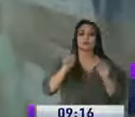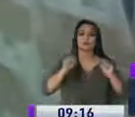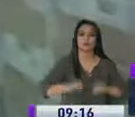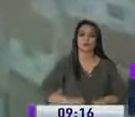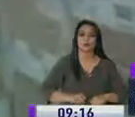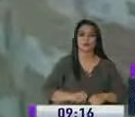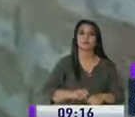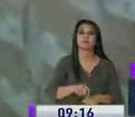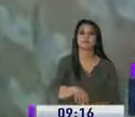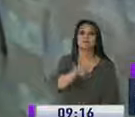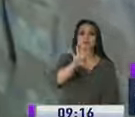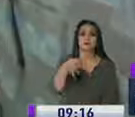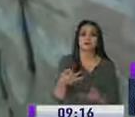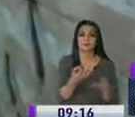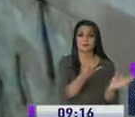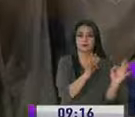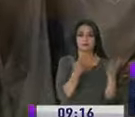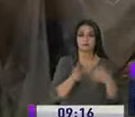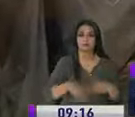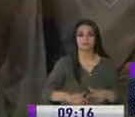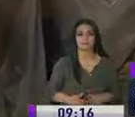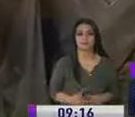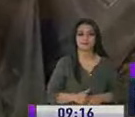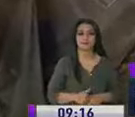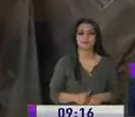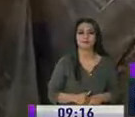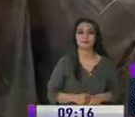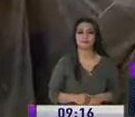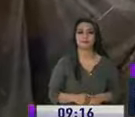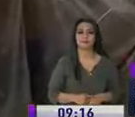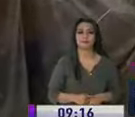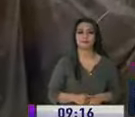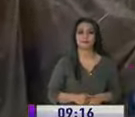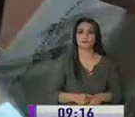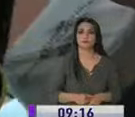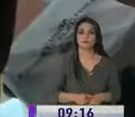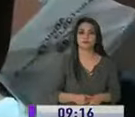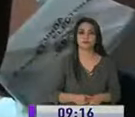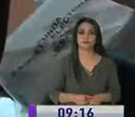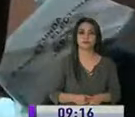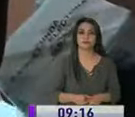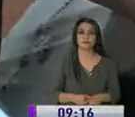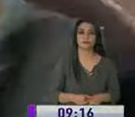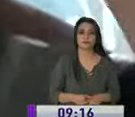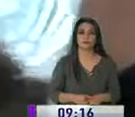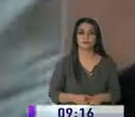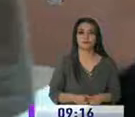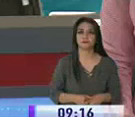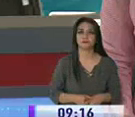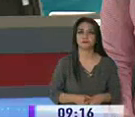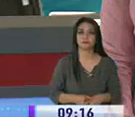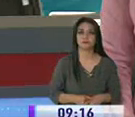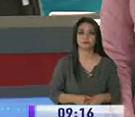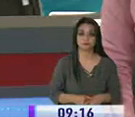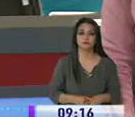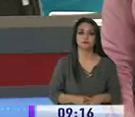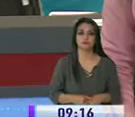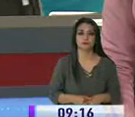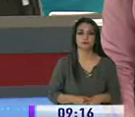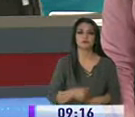llevarse a efecto este 4 de febrero. Con imágenes de Nicolai Altamirano y Chimborazo, informó Darwin Altamirano.